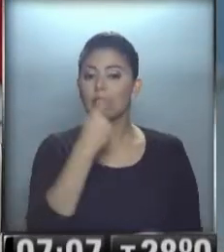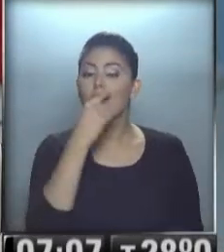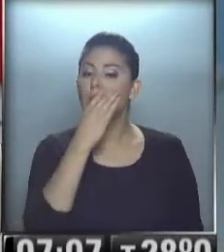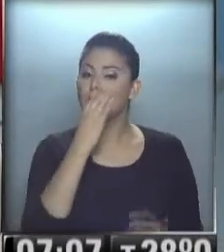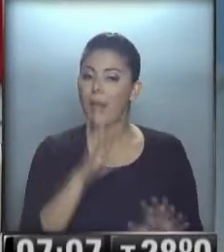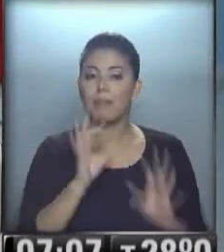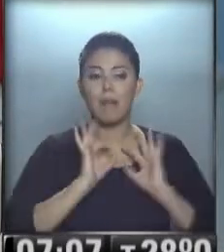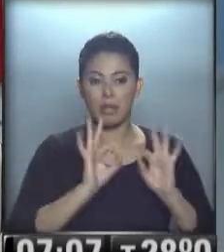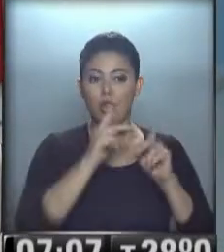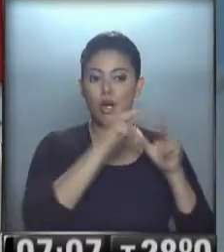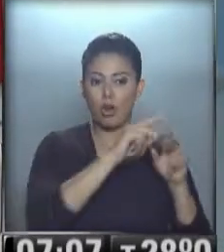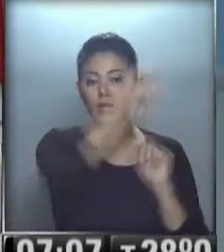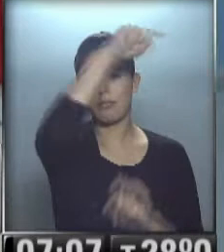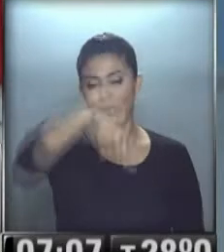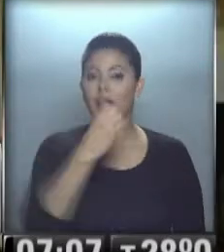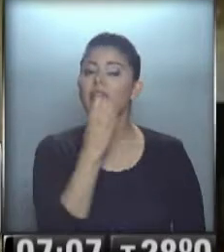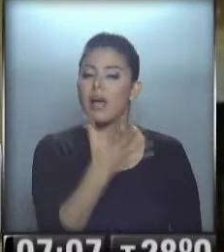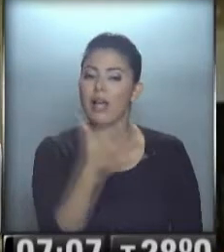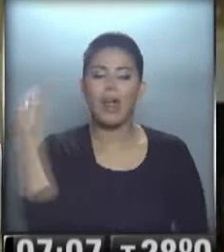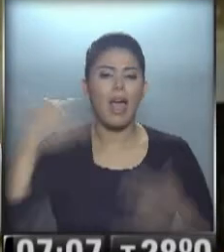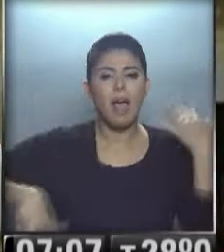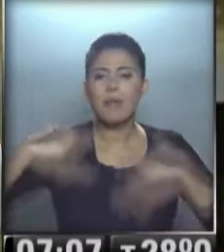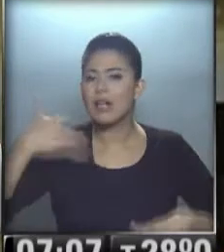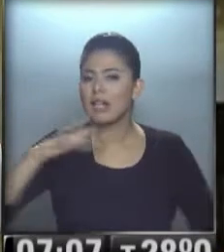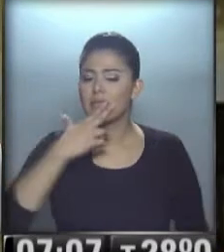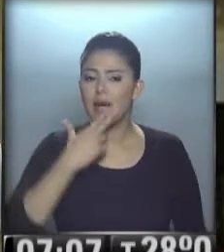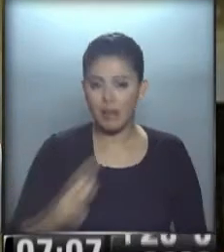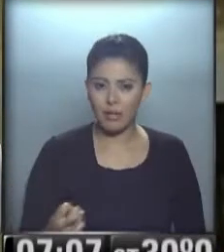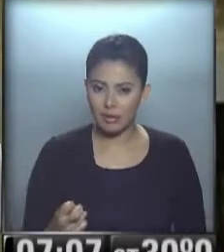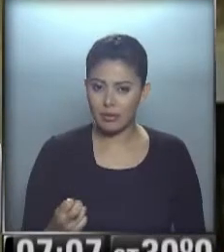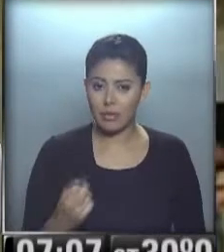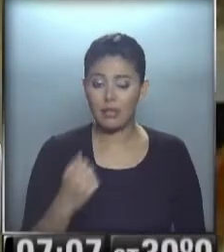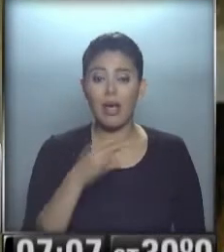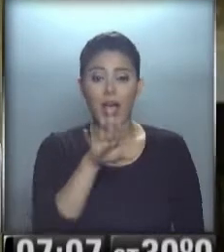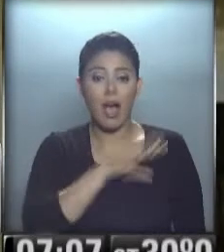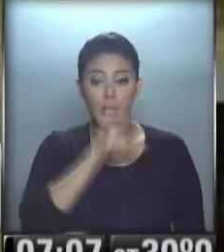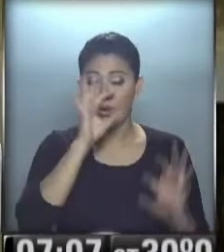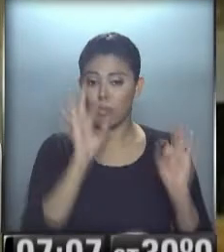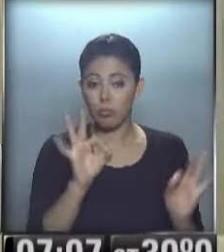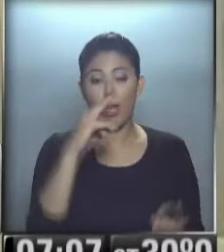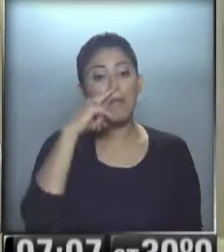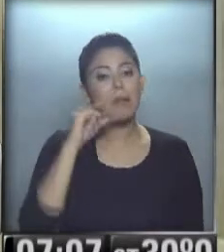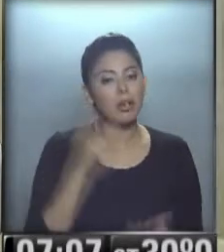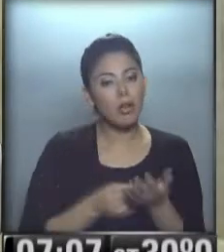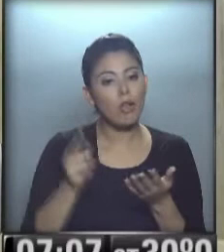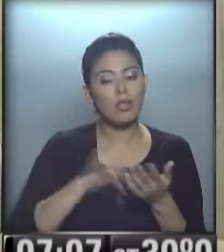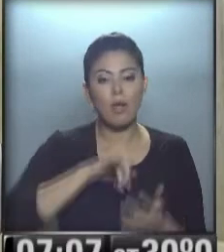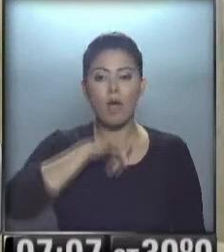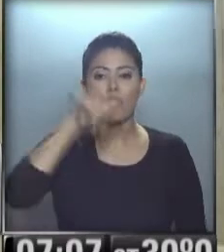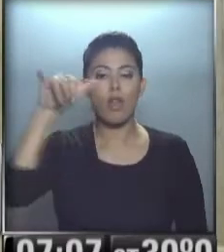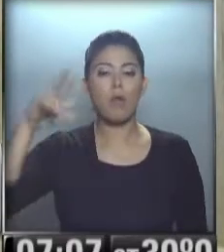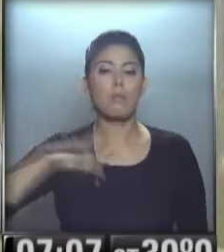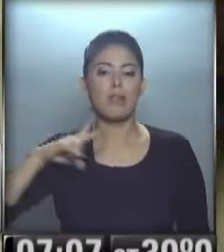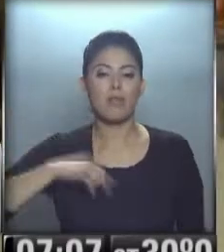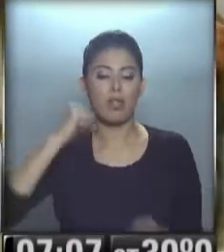en sus vacaciones para declarar la emergencia energética en la ciudad. Finalizado el acto, Macri retornó en un vuelo privado a Villa